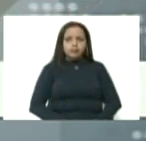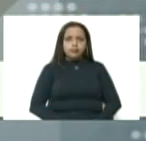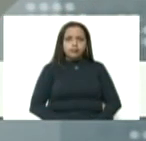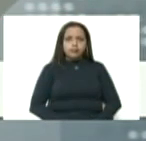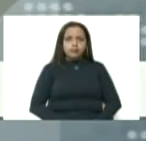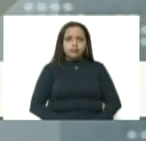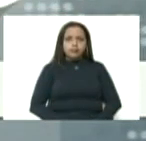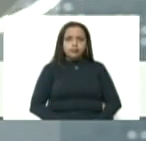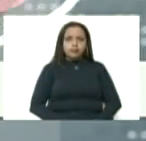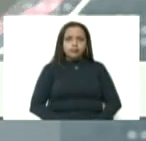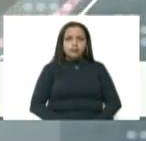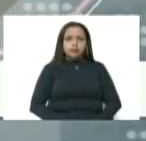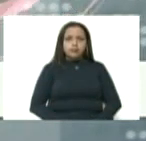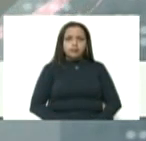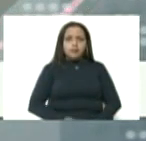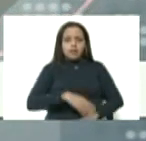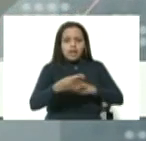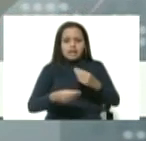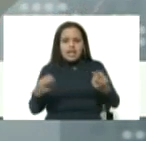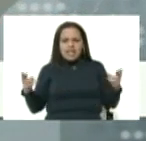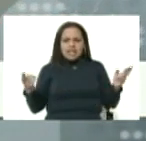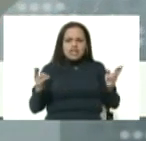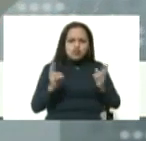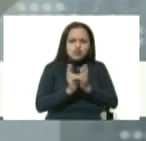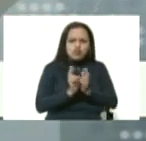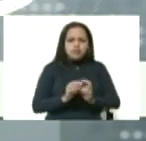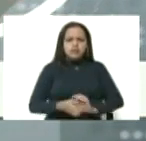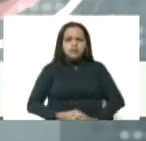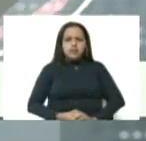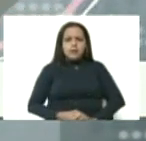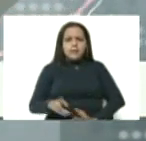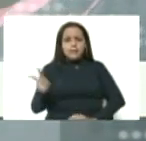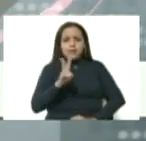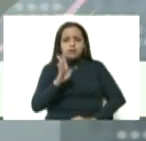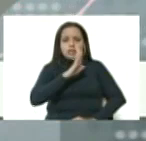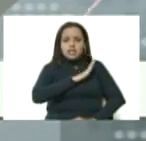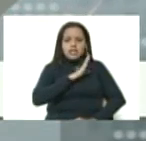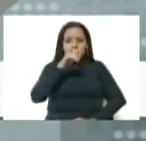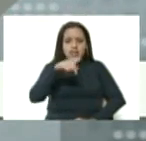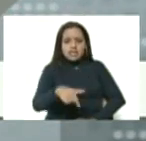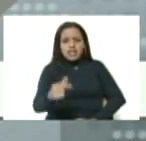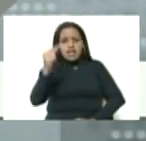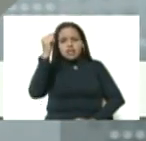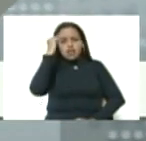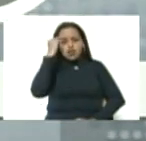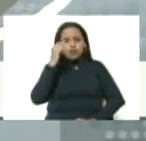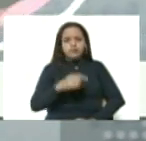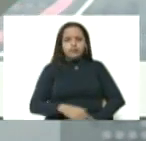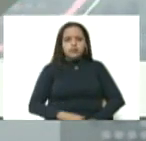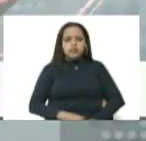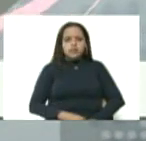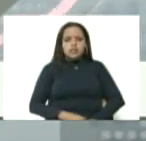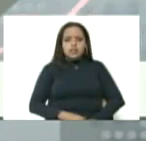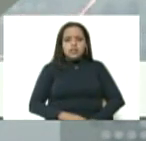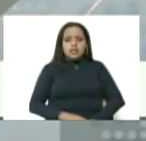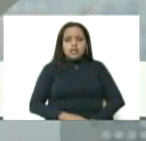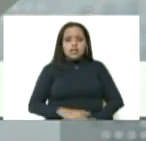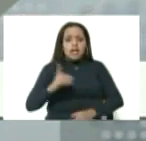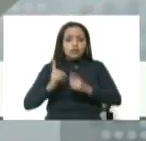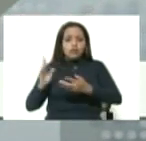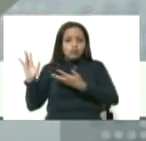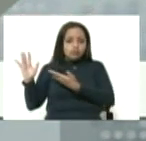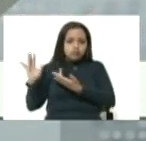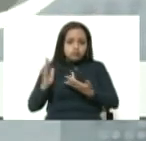Para hacer un resumen del total de casos que Venezuela presenta al día de hoy, entre casos importados y